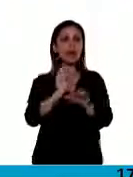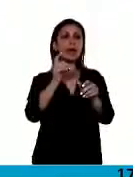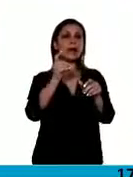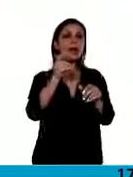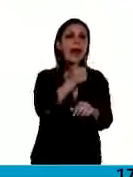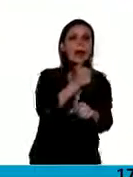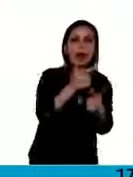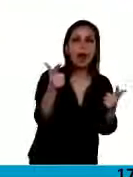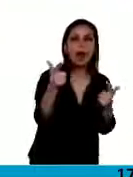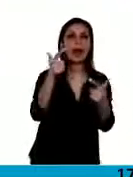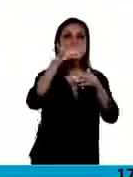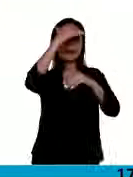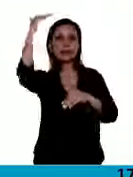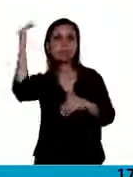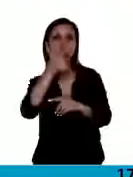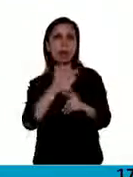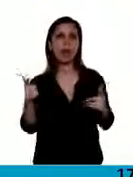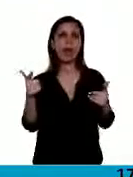techo.